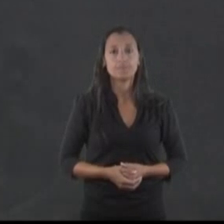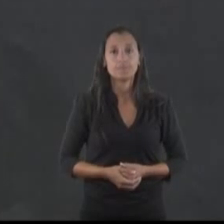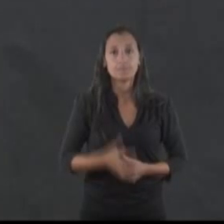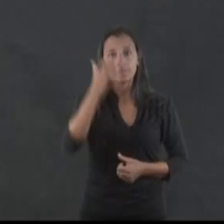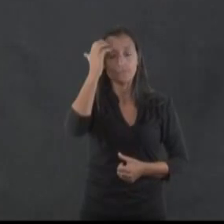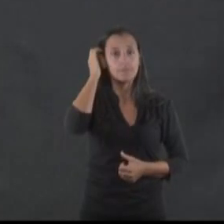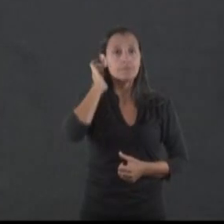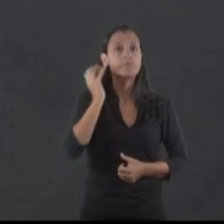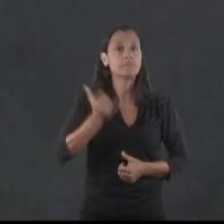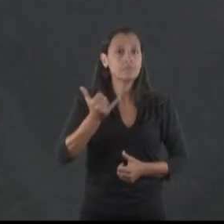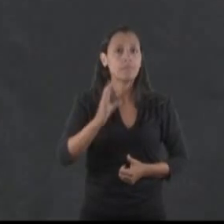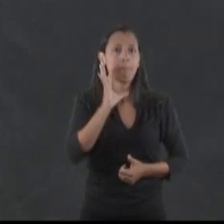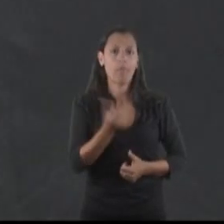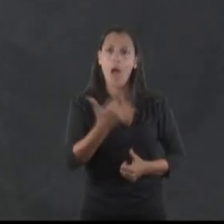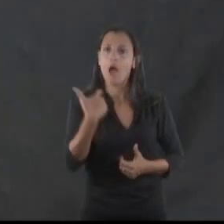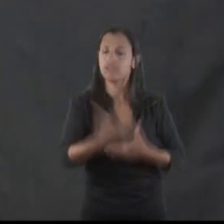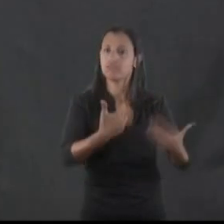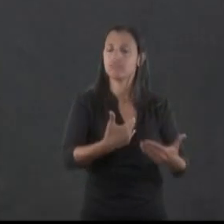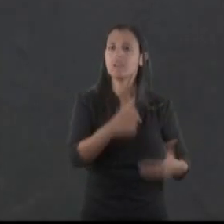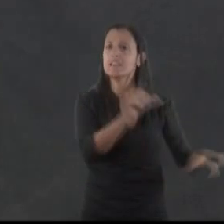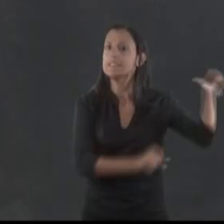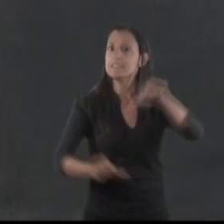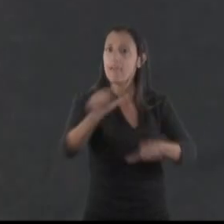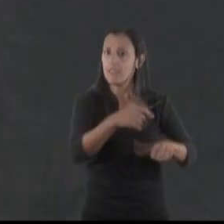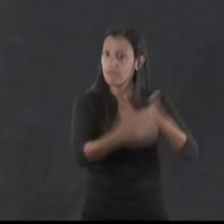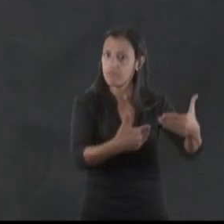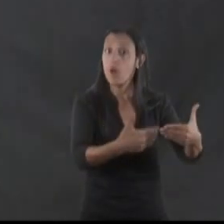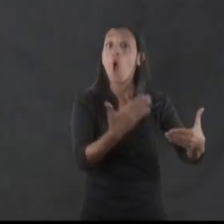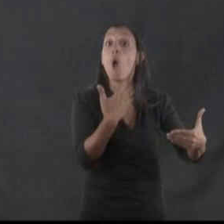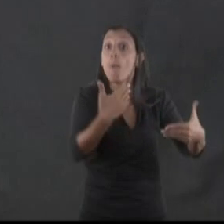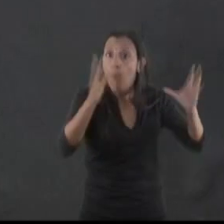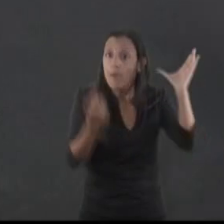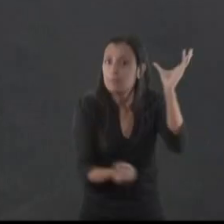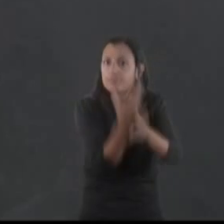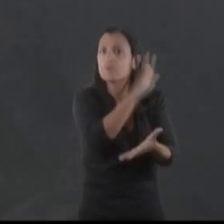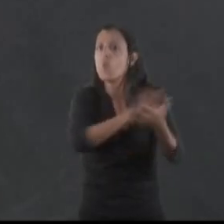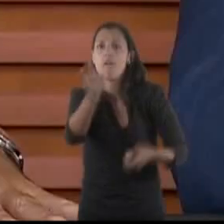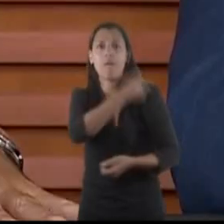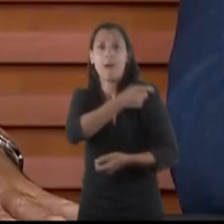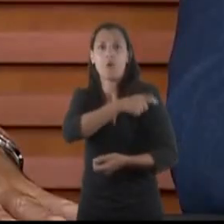el desarrollo científico necesario para pensar en otras vacunas que hagamos en Argentina.